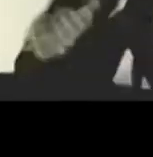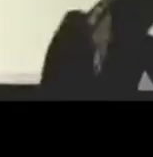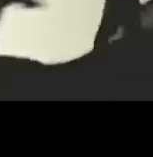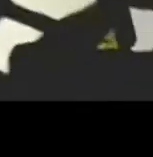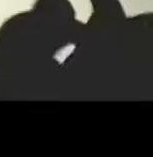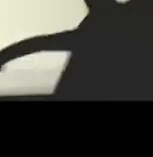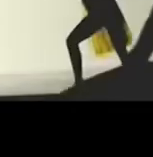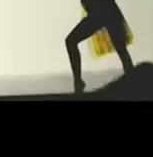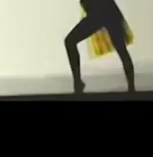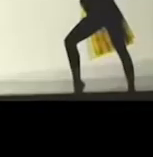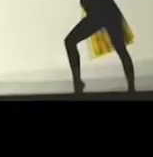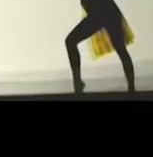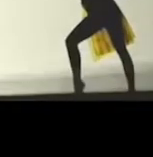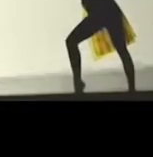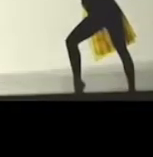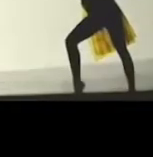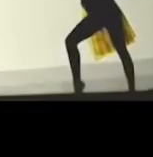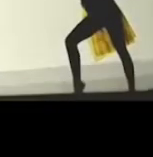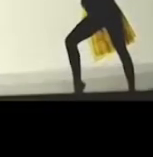en sus costas,